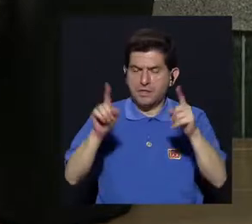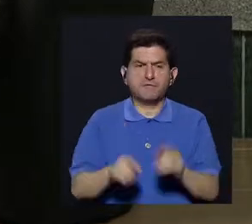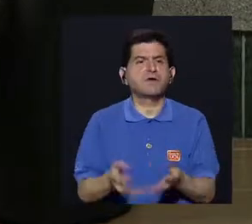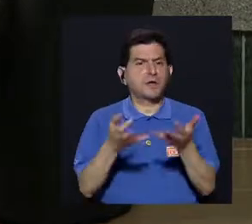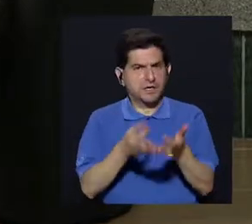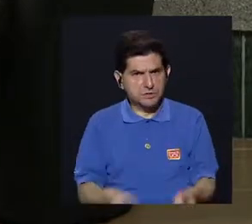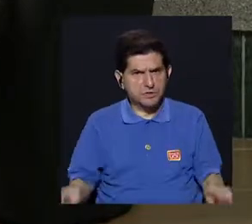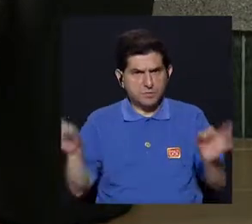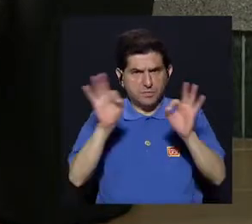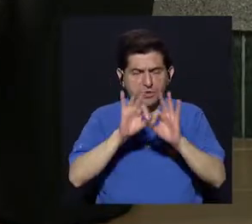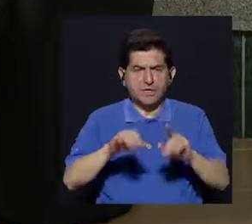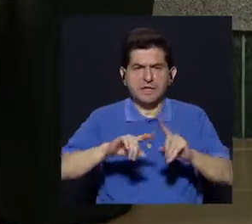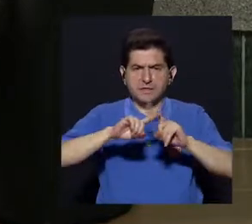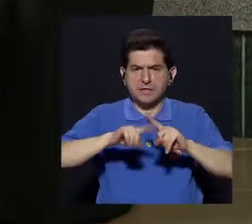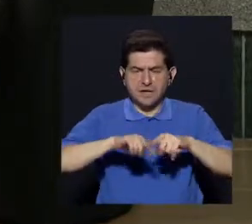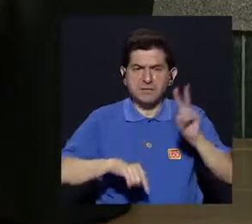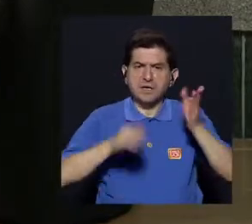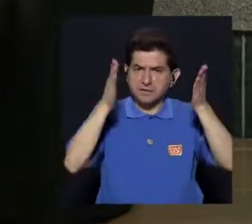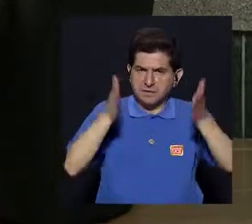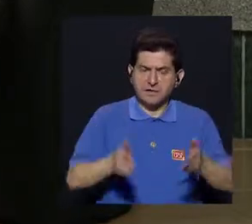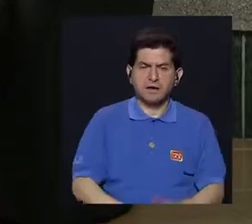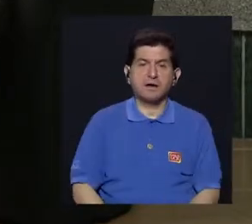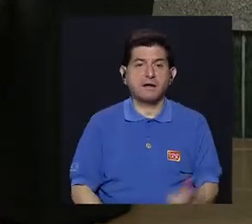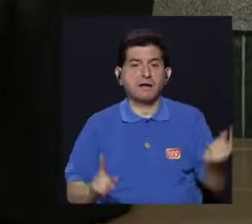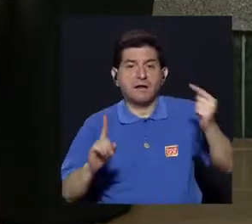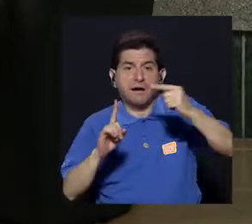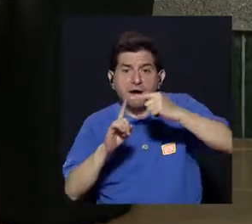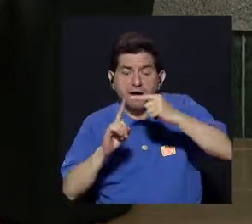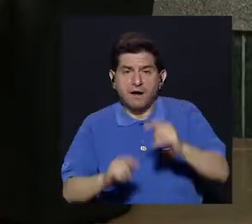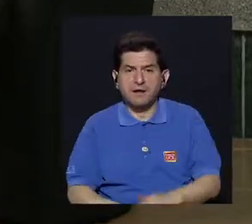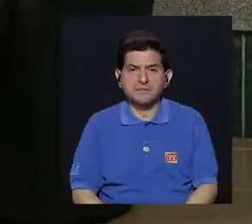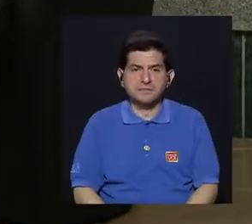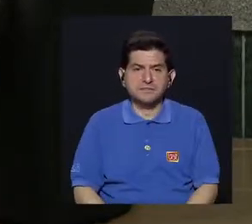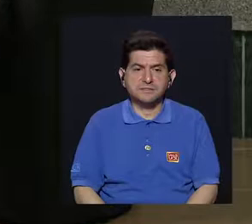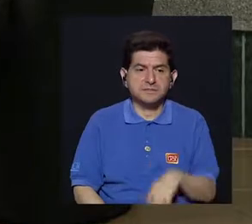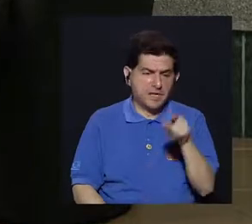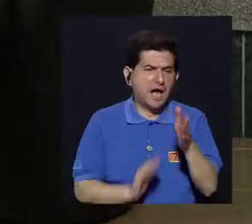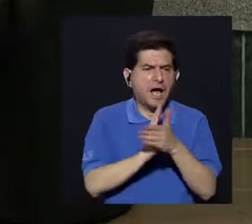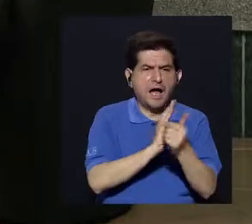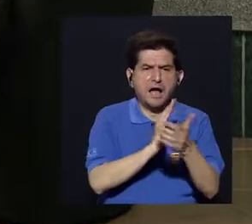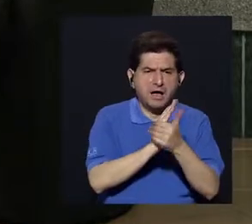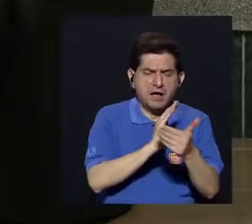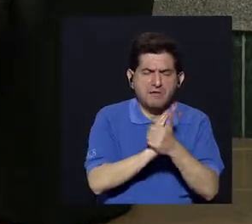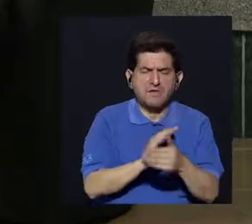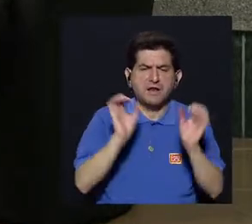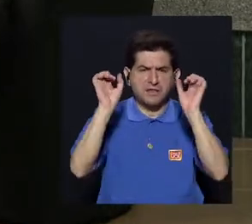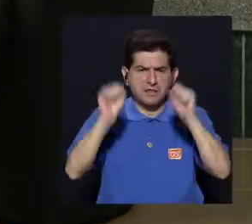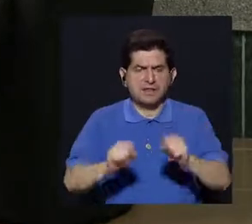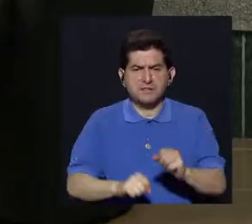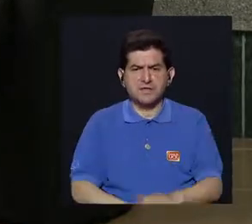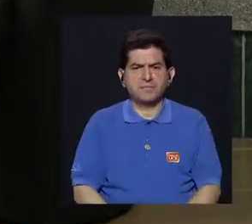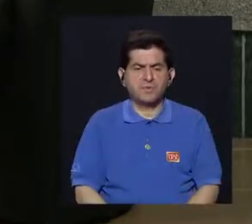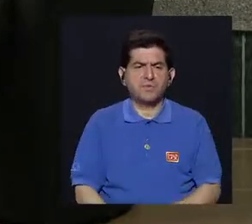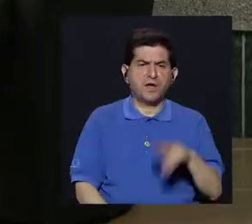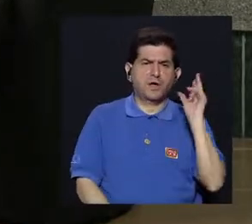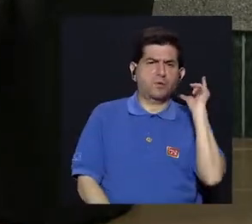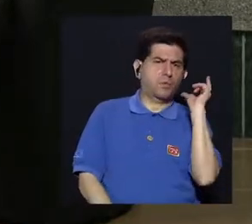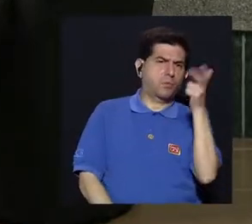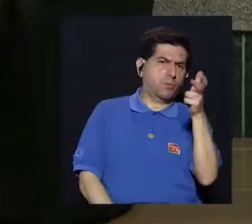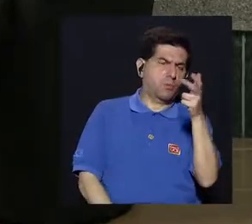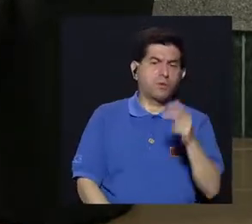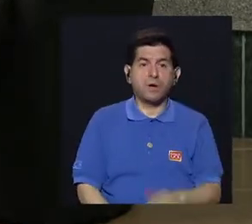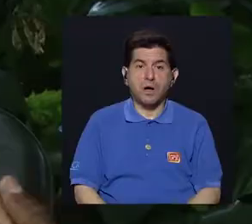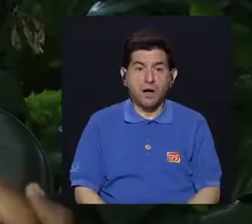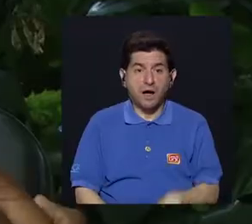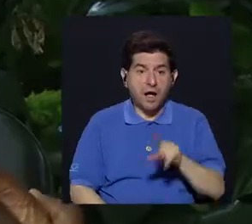muy significativas entre unos compañeros y otros. Hasta el hecho de la destreza de lanzar, ¿verdad? Uno veía diferencias